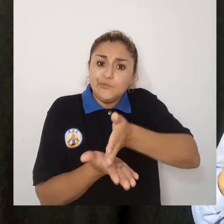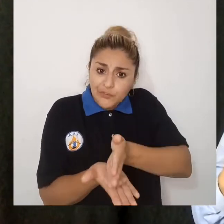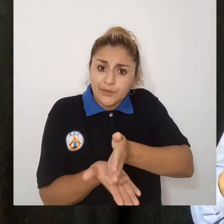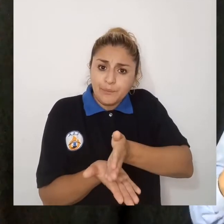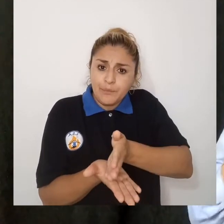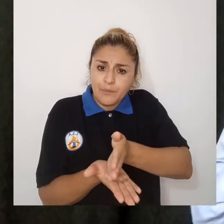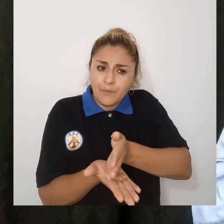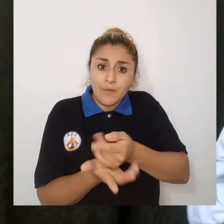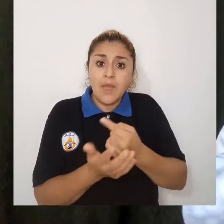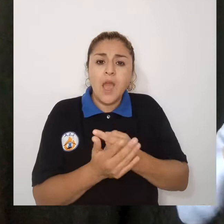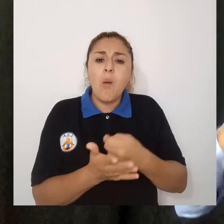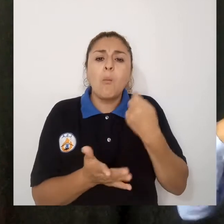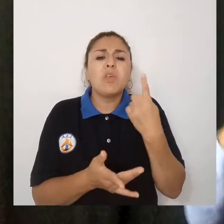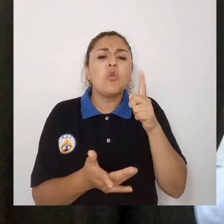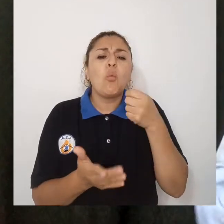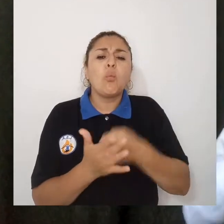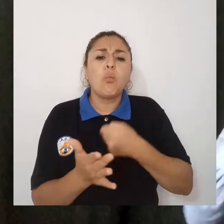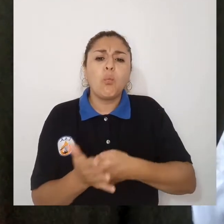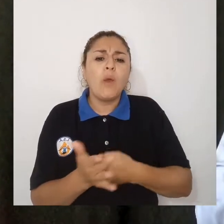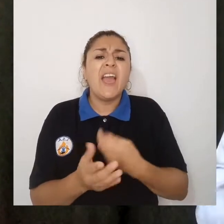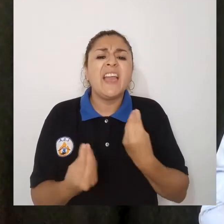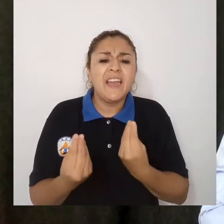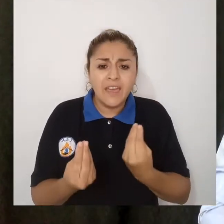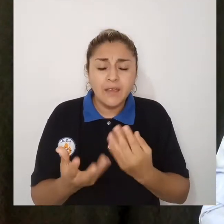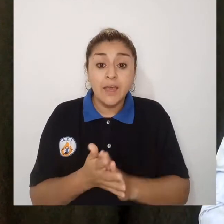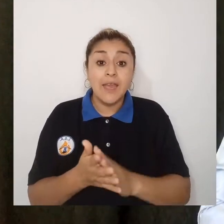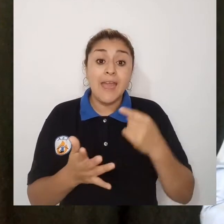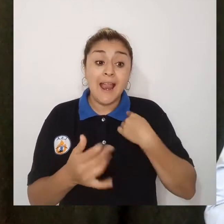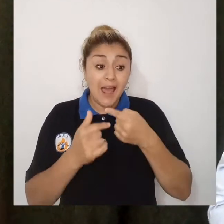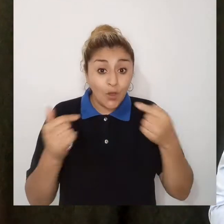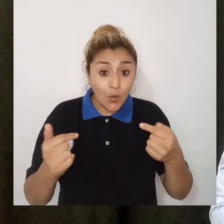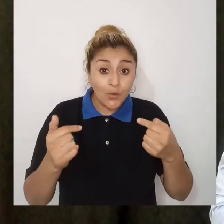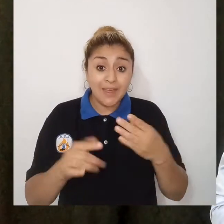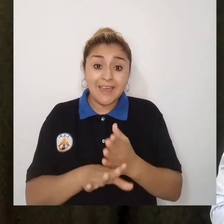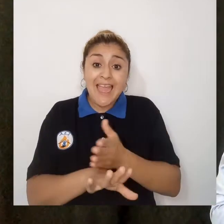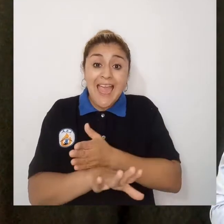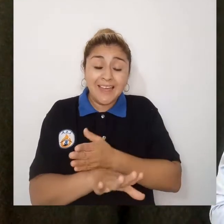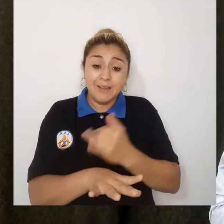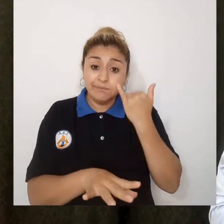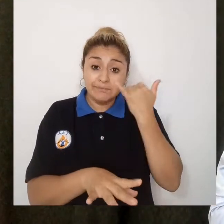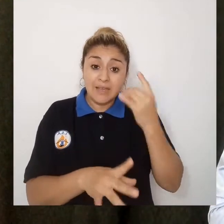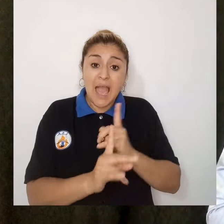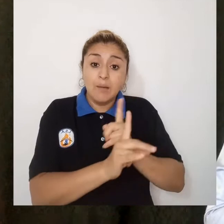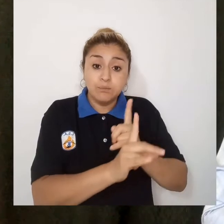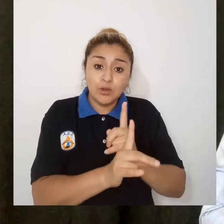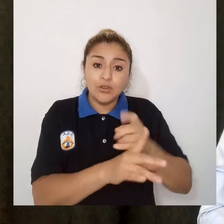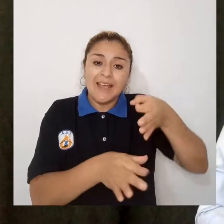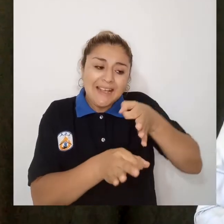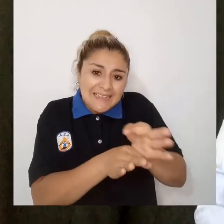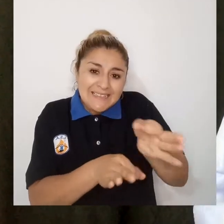en la doctrina en lo que habían aprendido de parte de los apóstoles